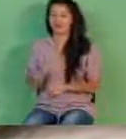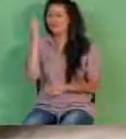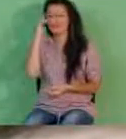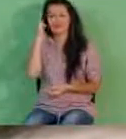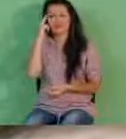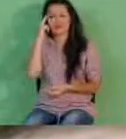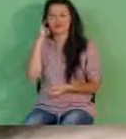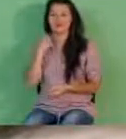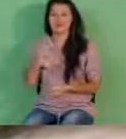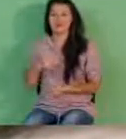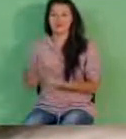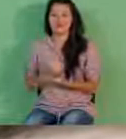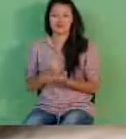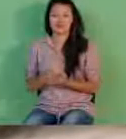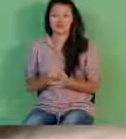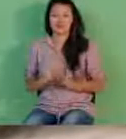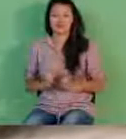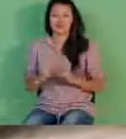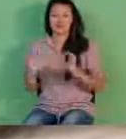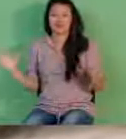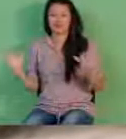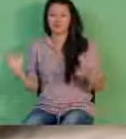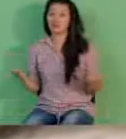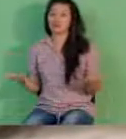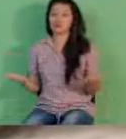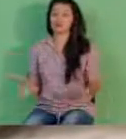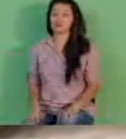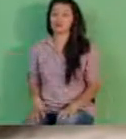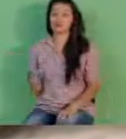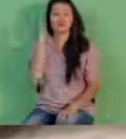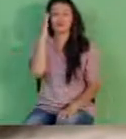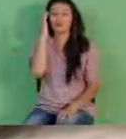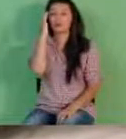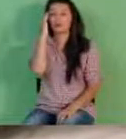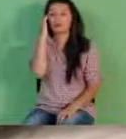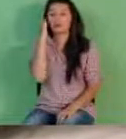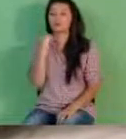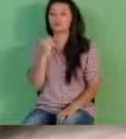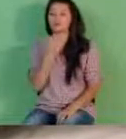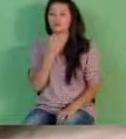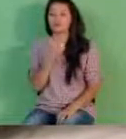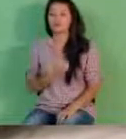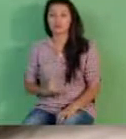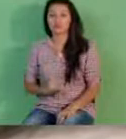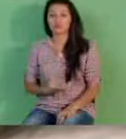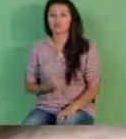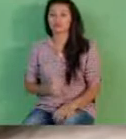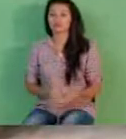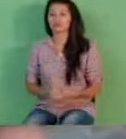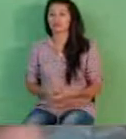que el agua hiciera tanto sí no pues la verdad tampoco lo conocía pero ayer fue un caso en donde todos quedamos como